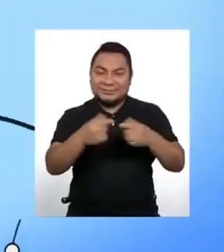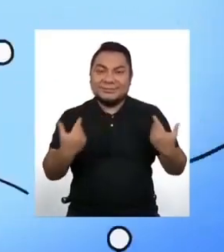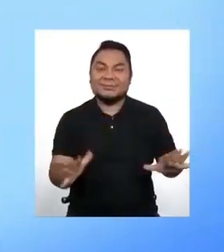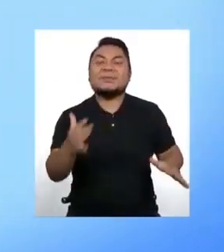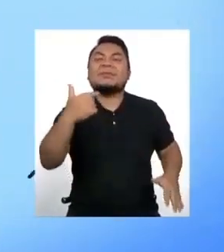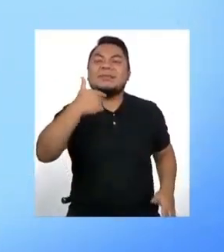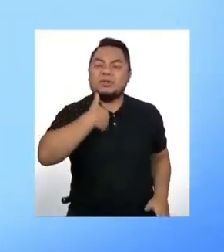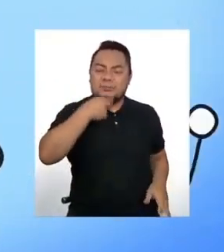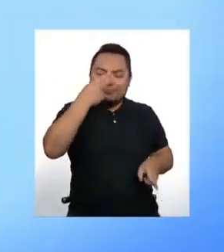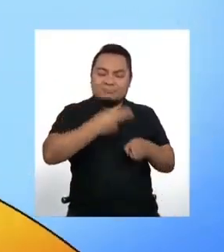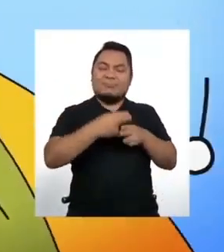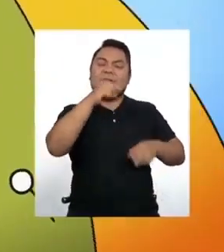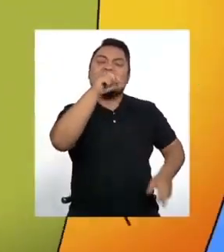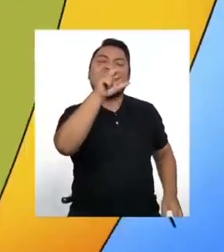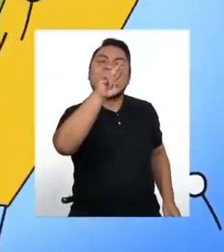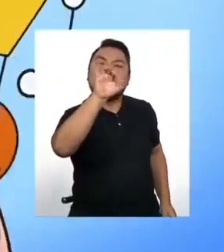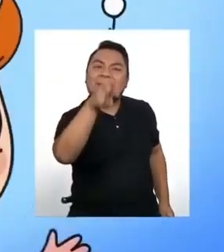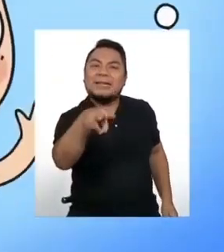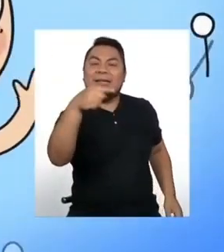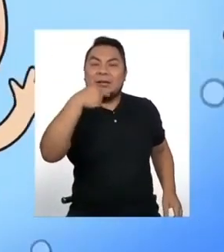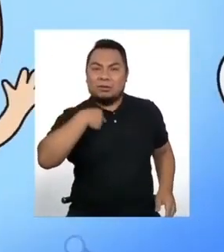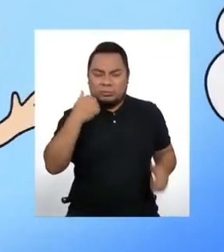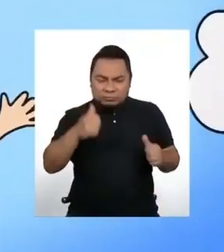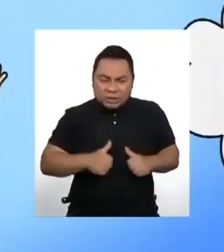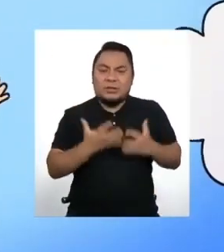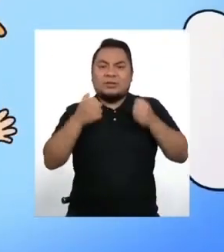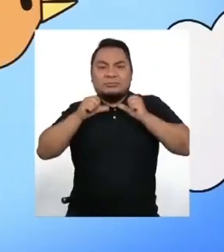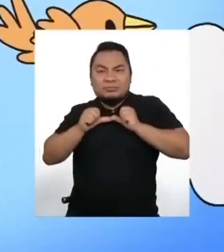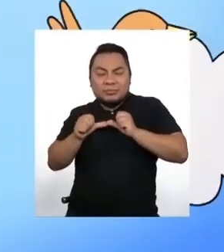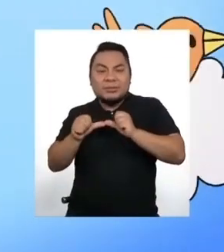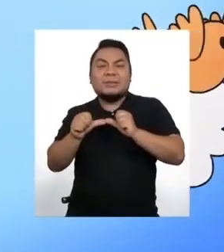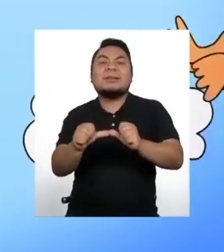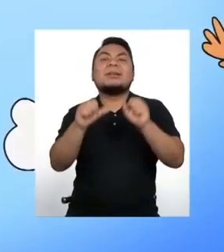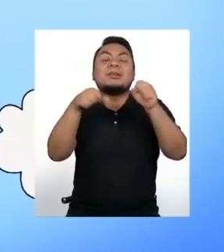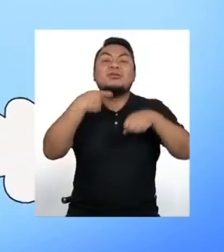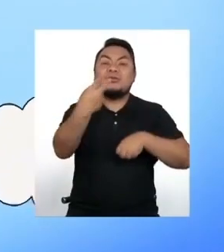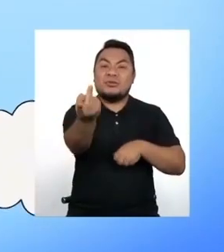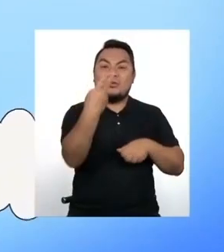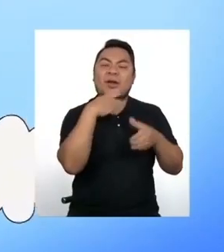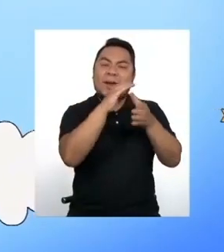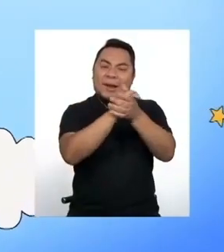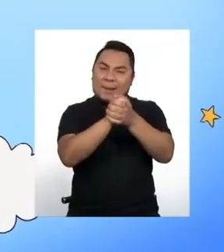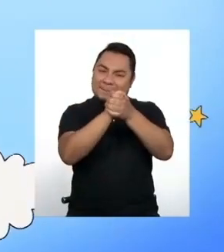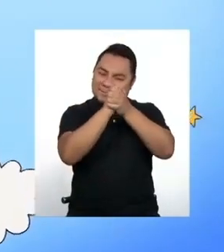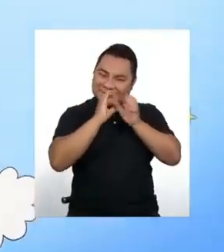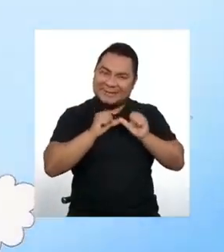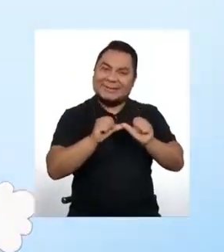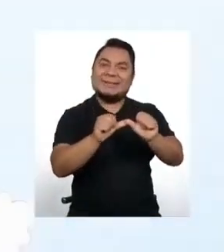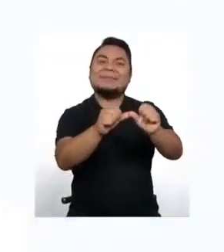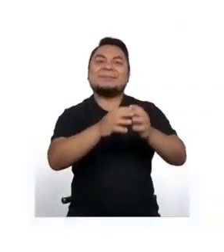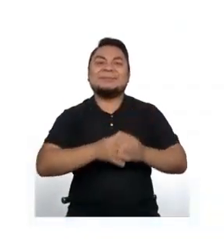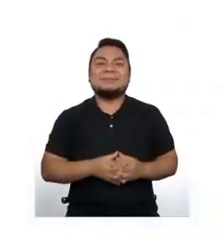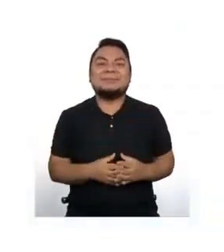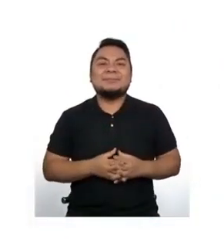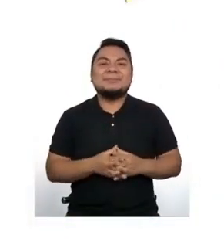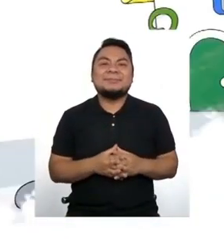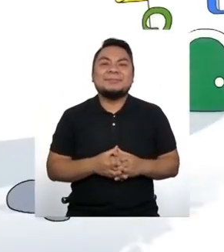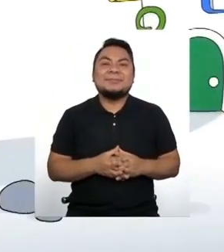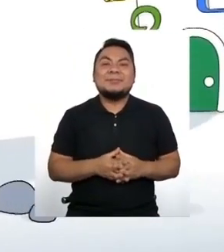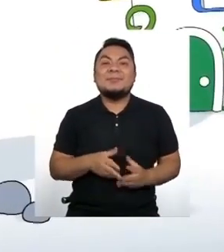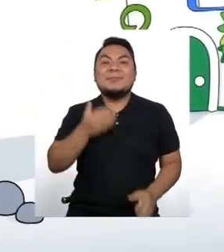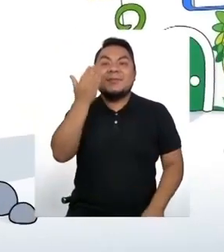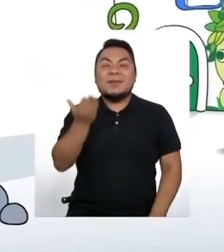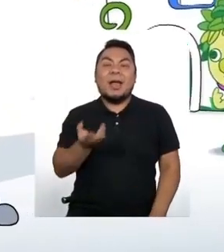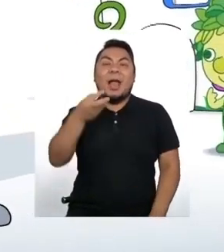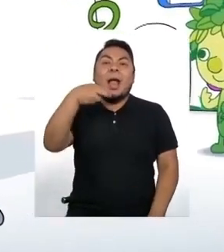Mami, ¿ya puedo visitar a mi amiga Anita? Todavía no, Sammy. Tenemos que seguir guardando distancia.